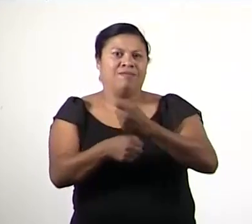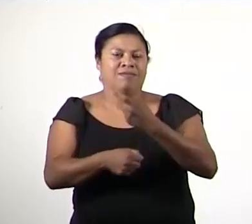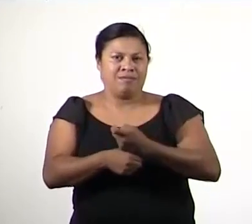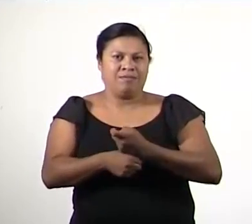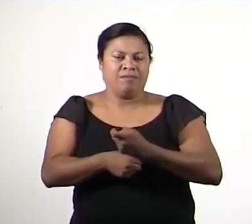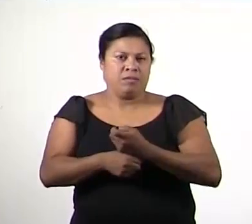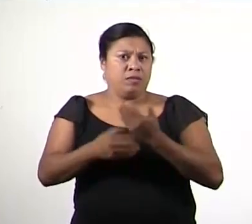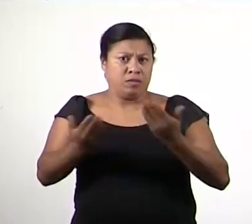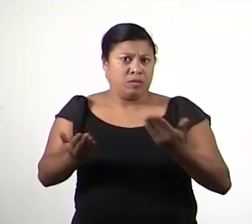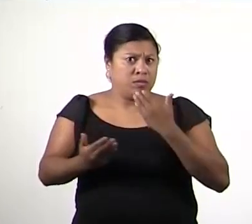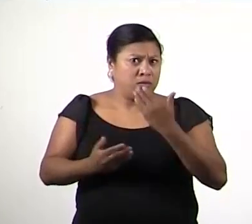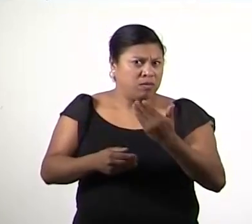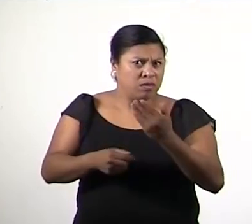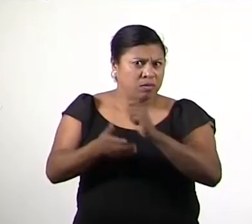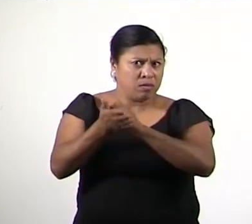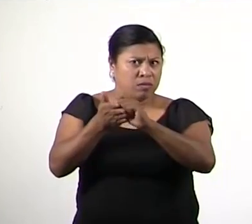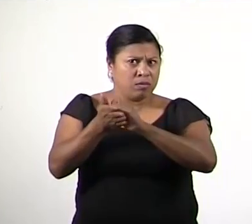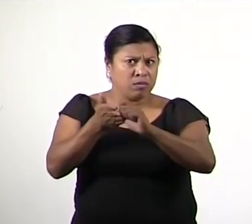¿Está bien escrito?